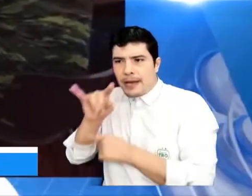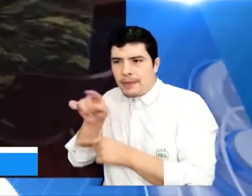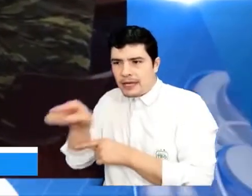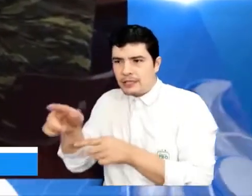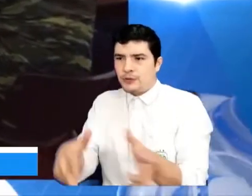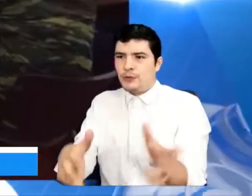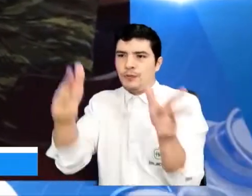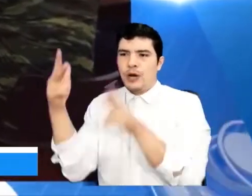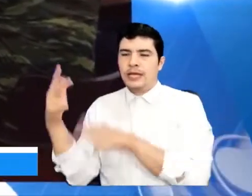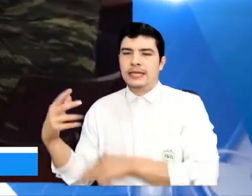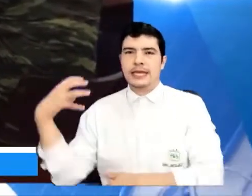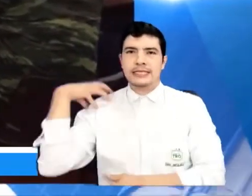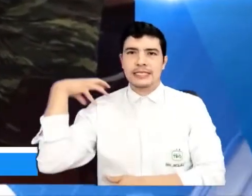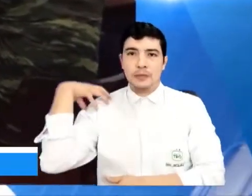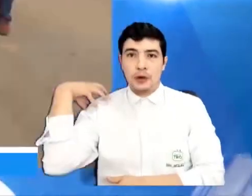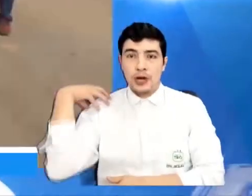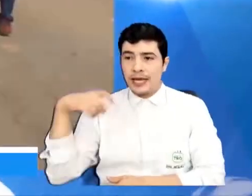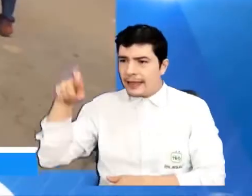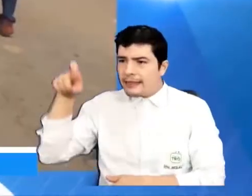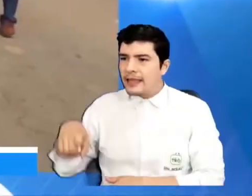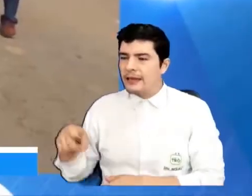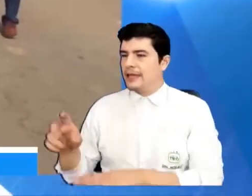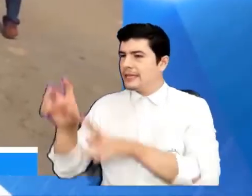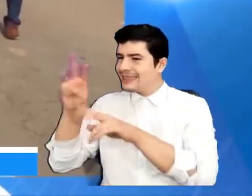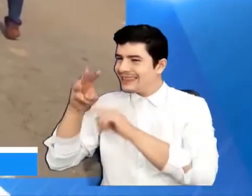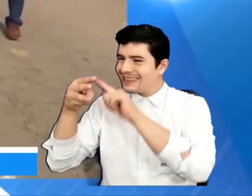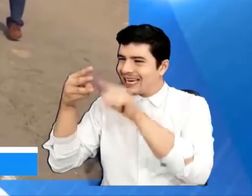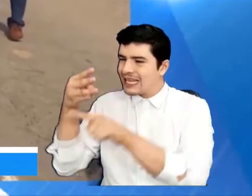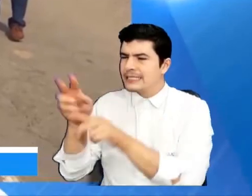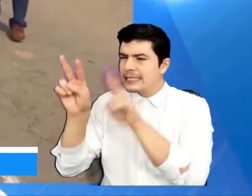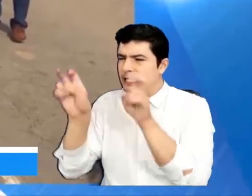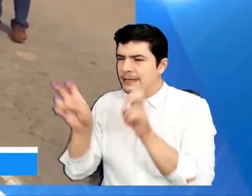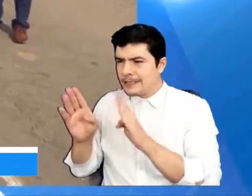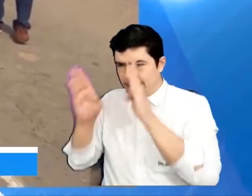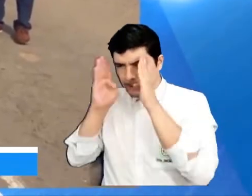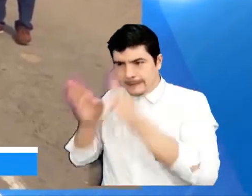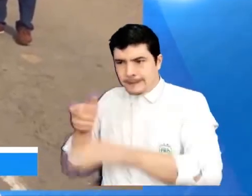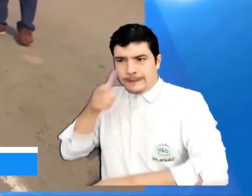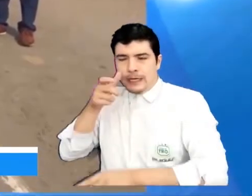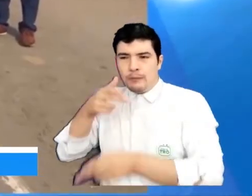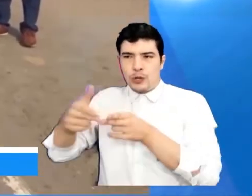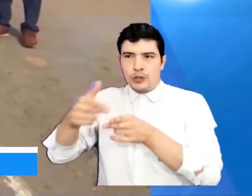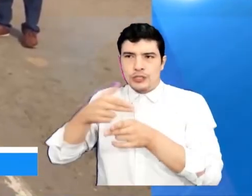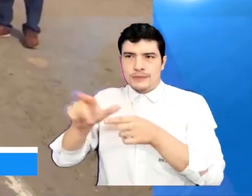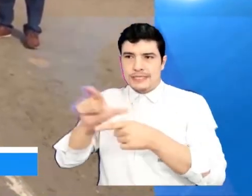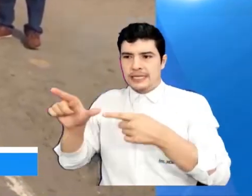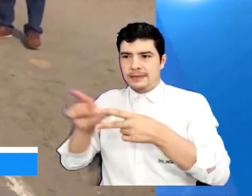la conclusión de tener un reporte real de los temas tratados que permita el trabajo mancomunado de las instituciones en la zona de frontera.